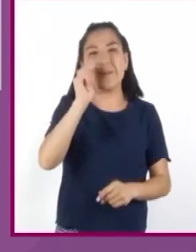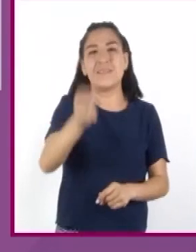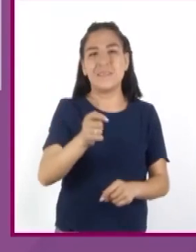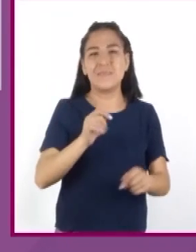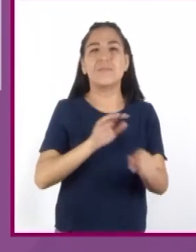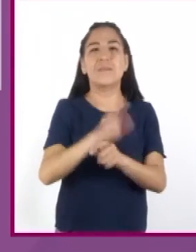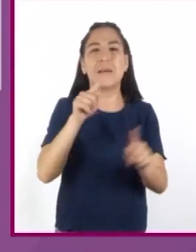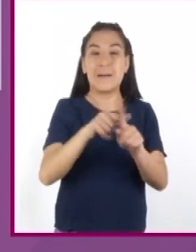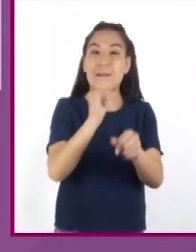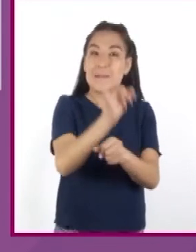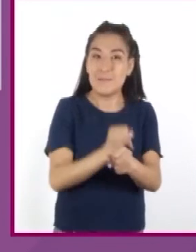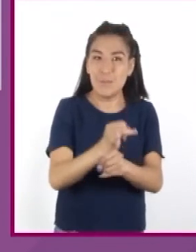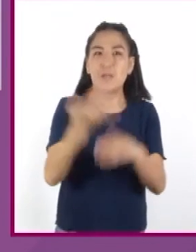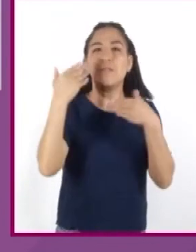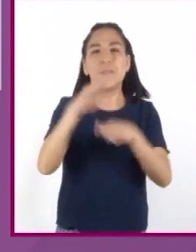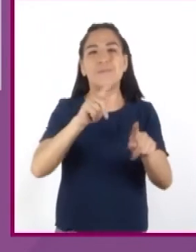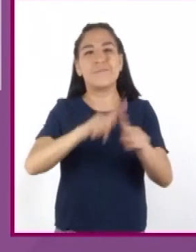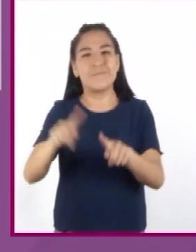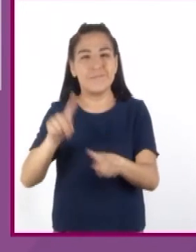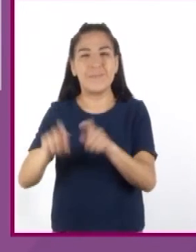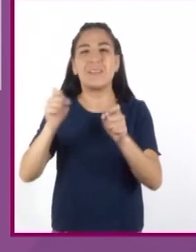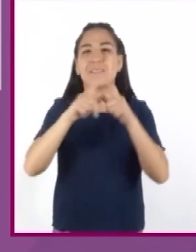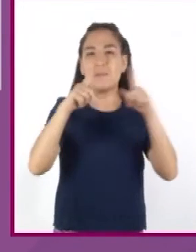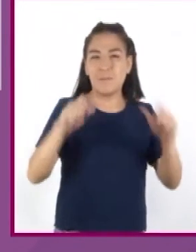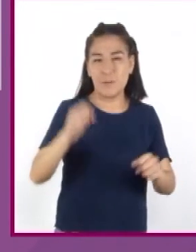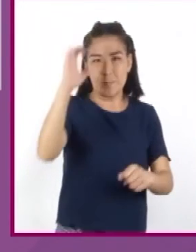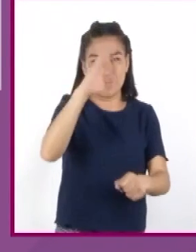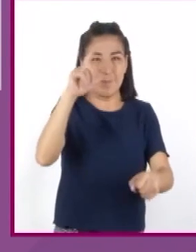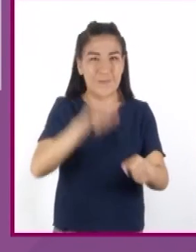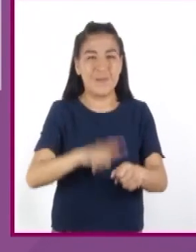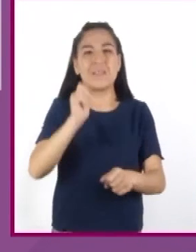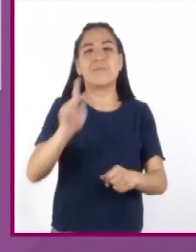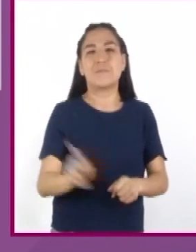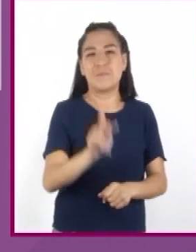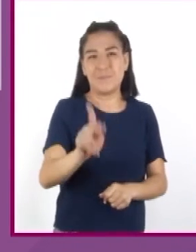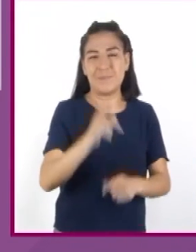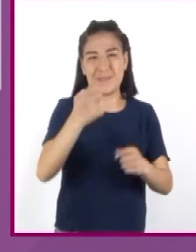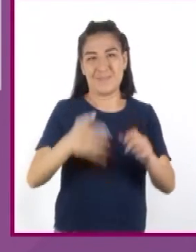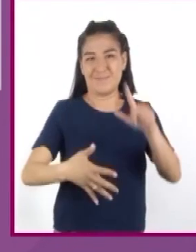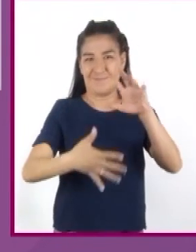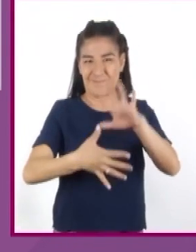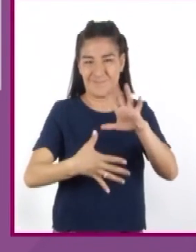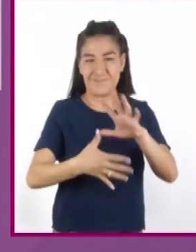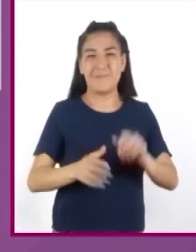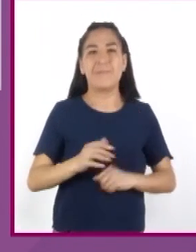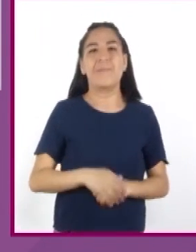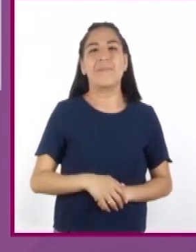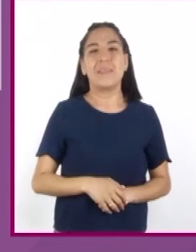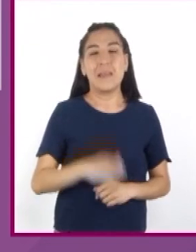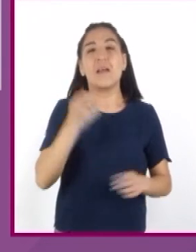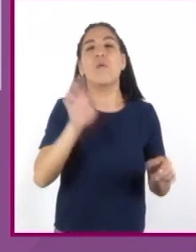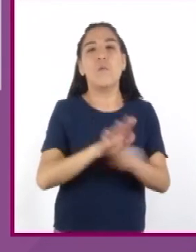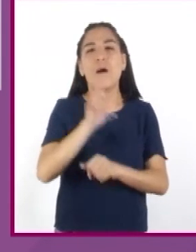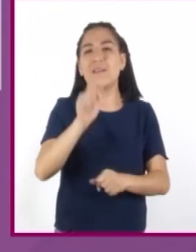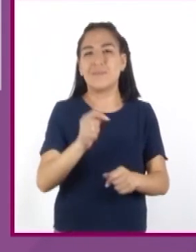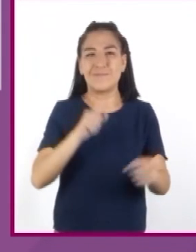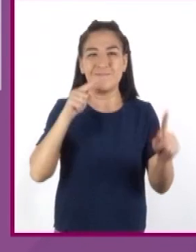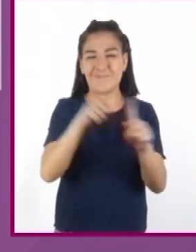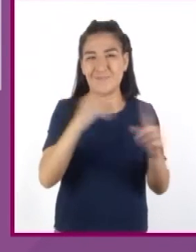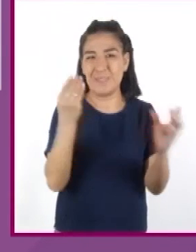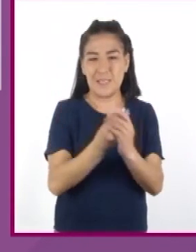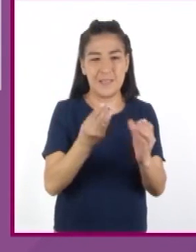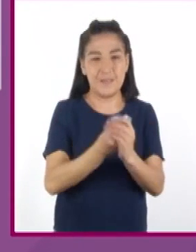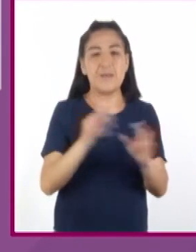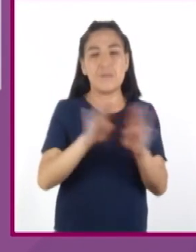fue: investiga sobre la diversidad lingüística y cultural de los pueblos hispanoparlantes. Y el propósito de la sesión,